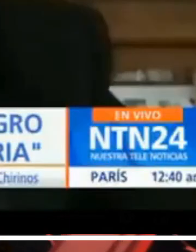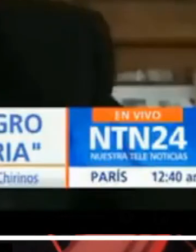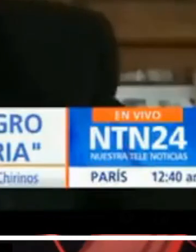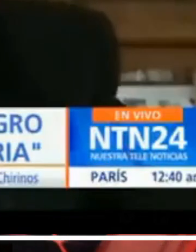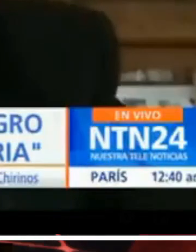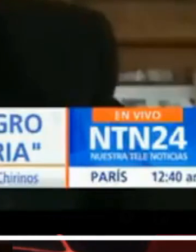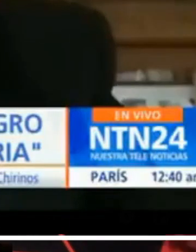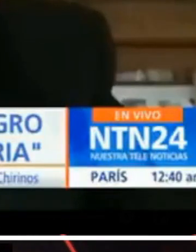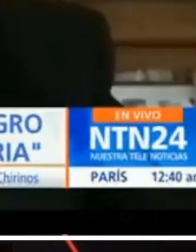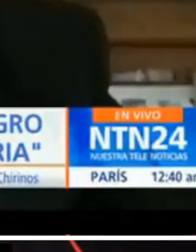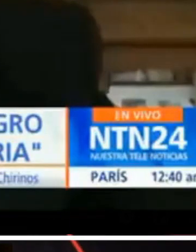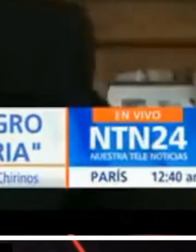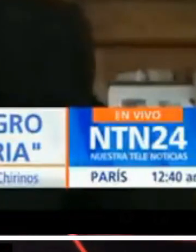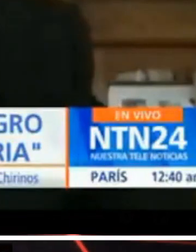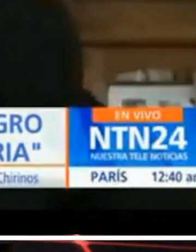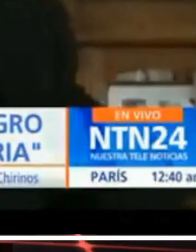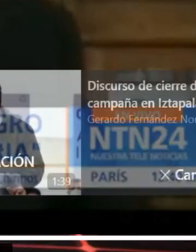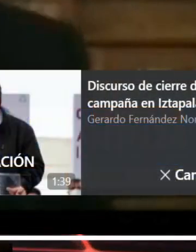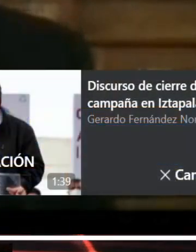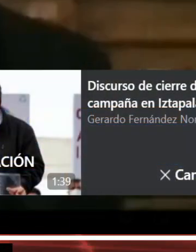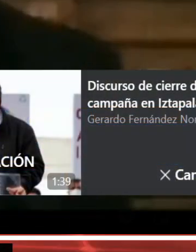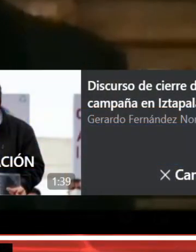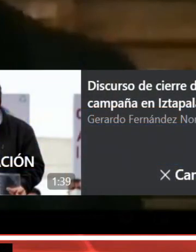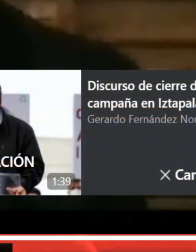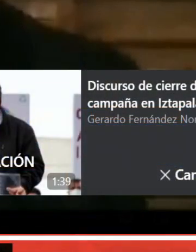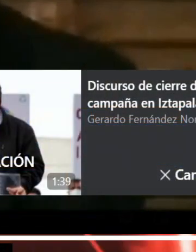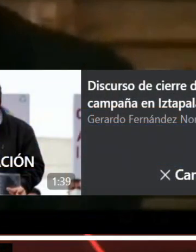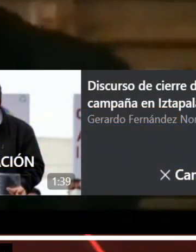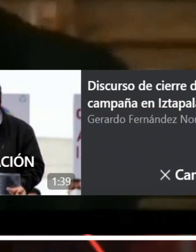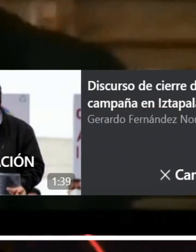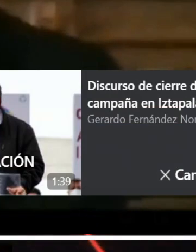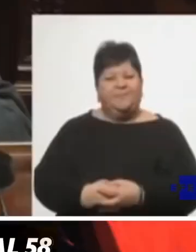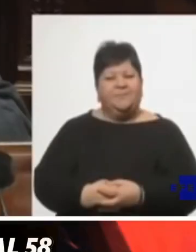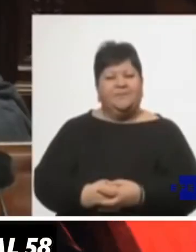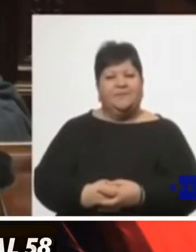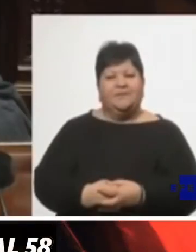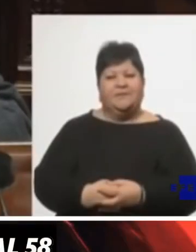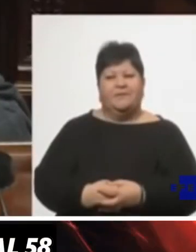que definitivamente me quedo con esos elementos.